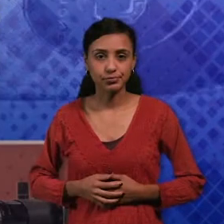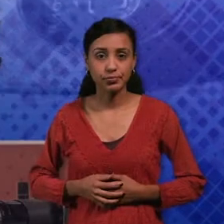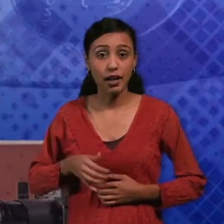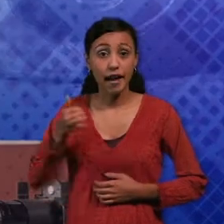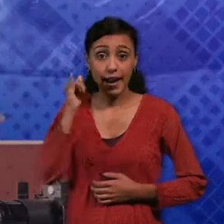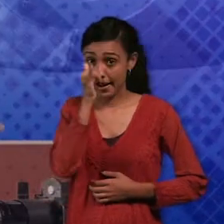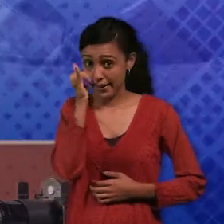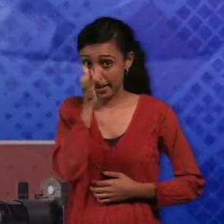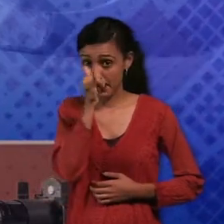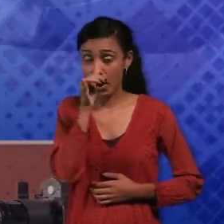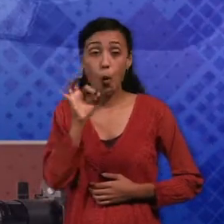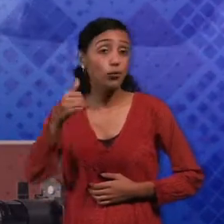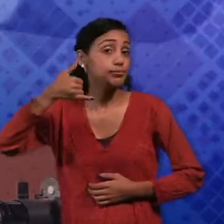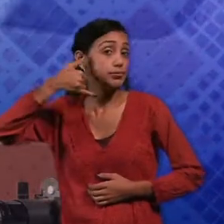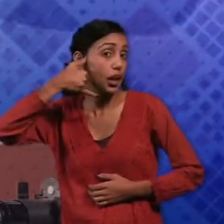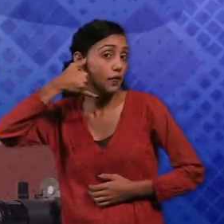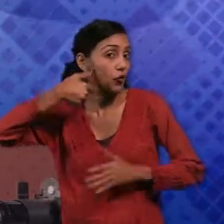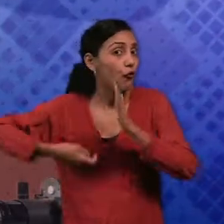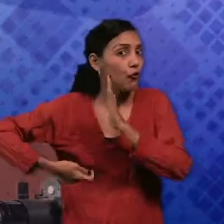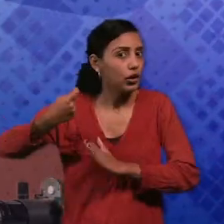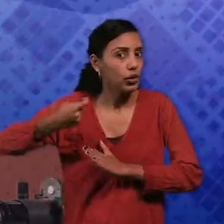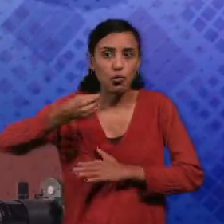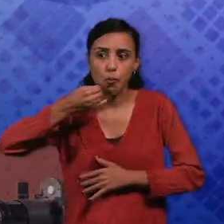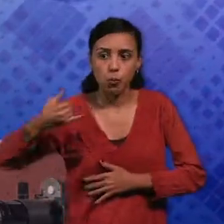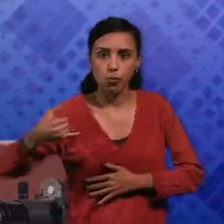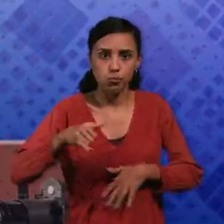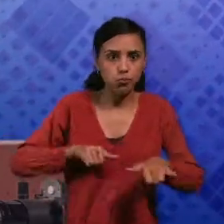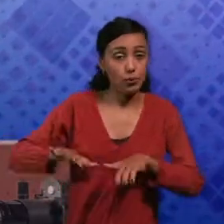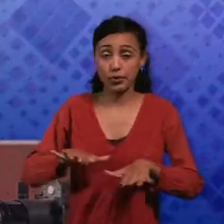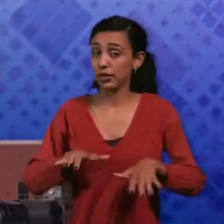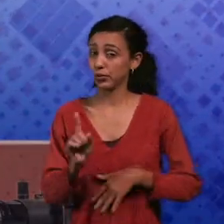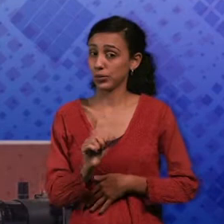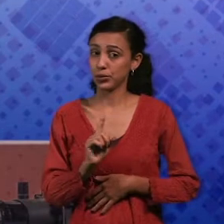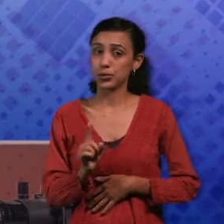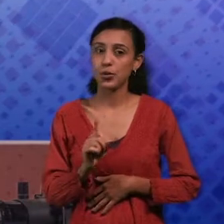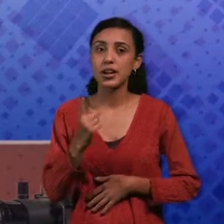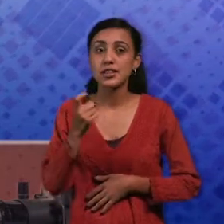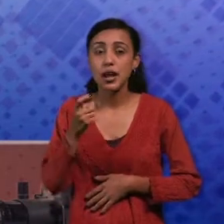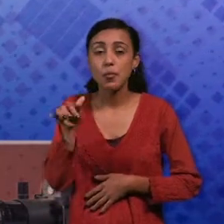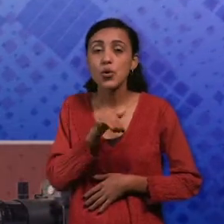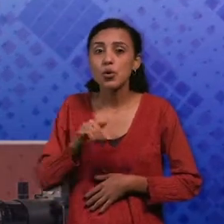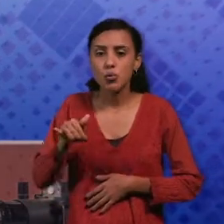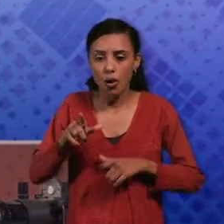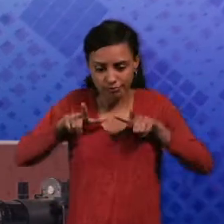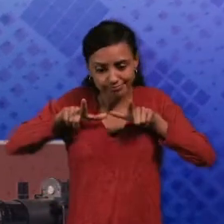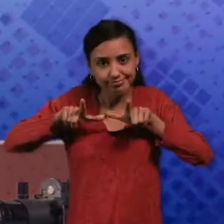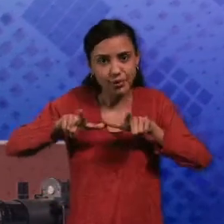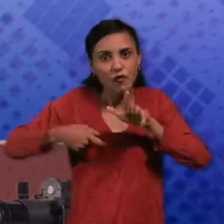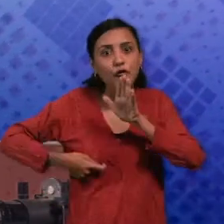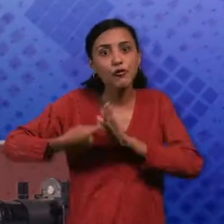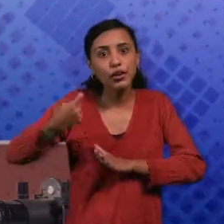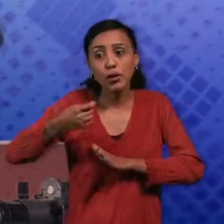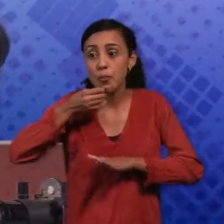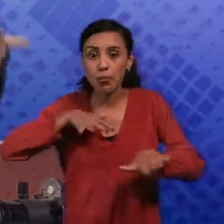teléfono. Tiene que estar fijo, no se puede estar moviendo. En una secuencia de fotos necesitamos que la imagen esté fija y no